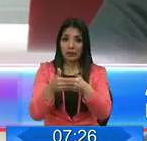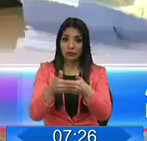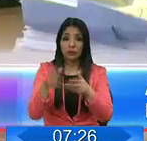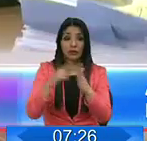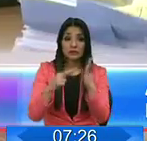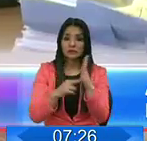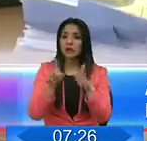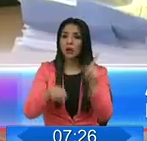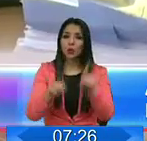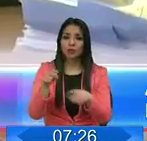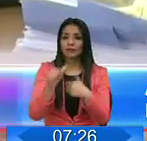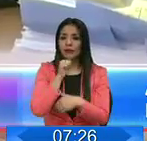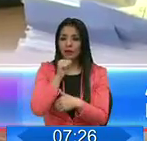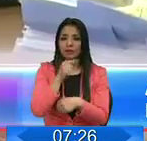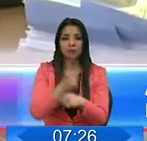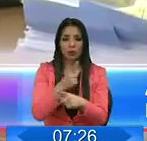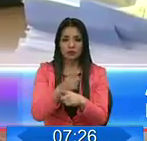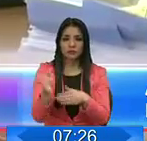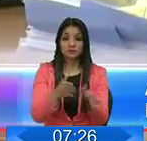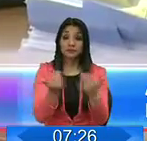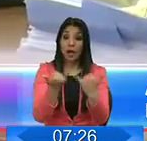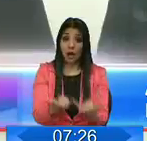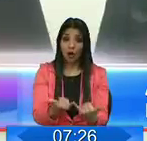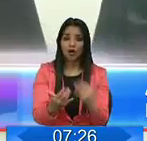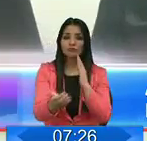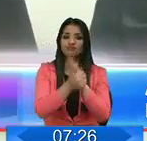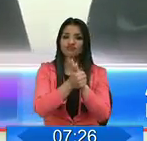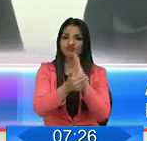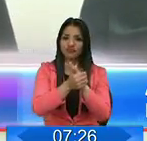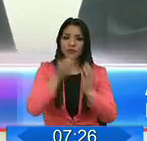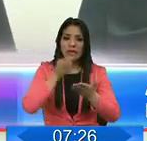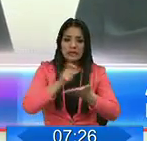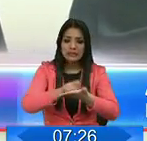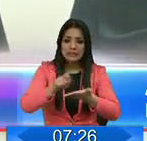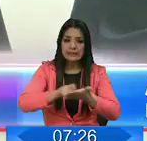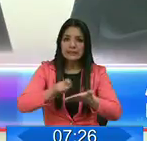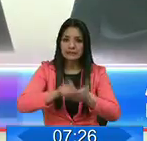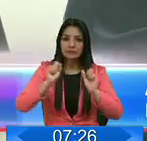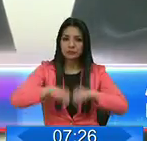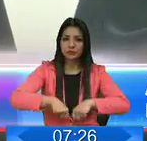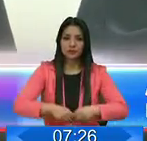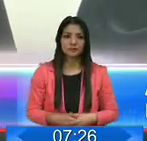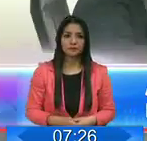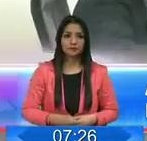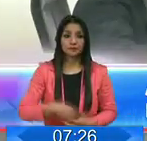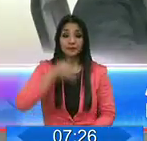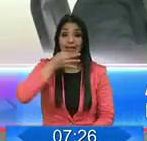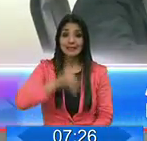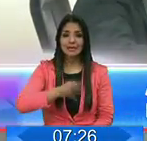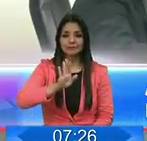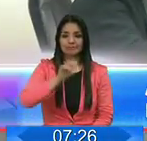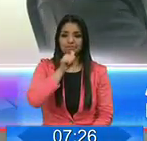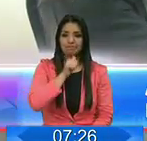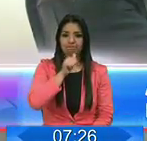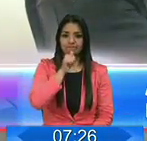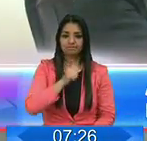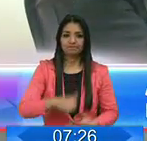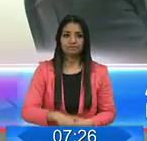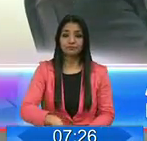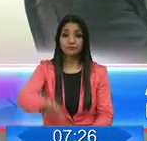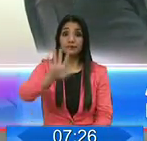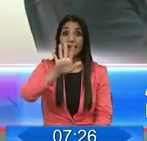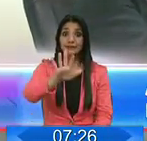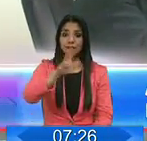Con esto se preparan para la fase de méritos y oposición en el caso del examen. Prefieren guardar reserva. 5 académicos serán